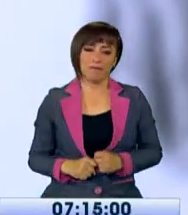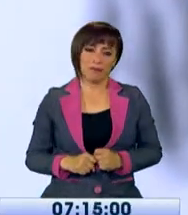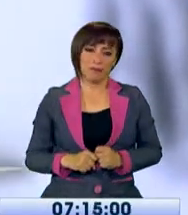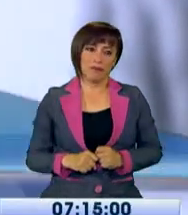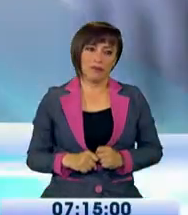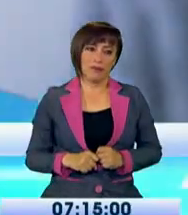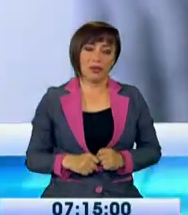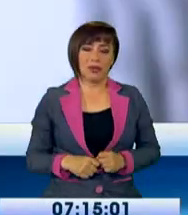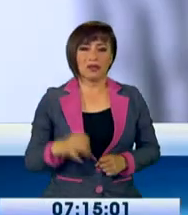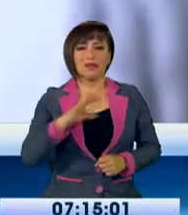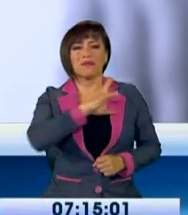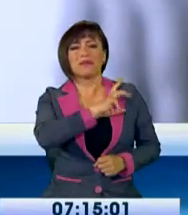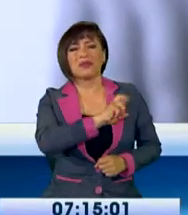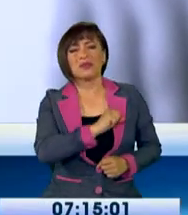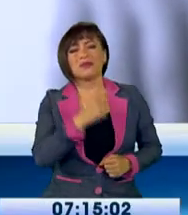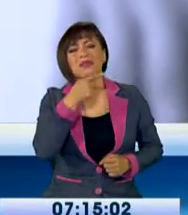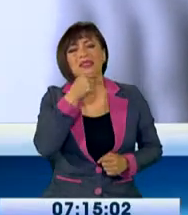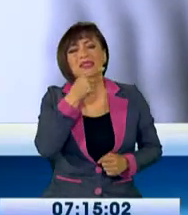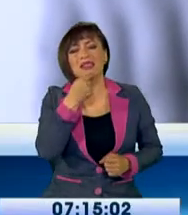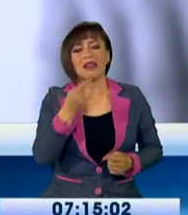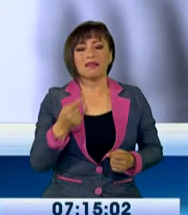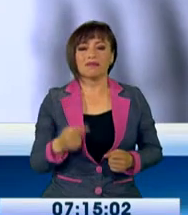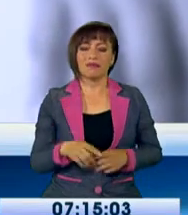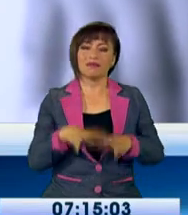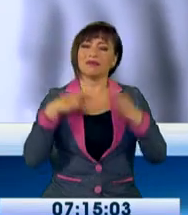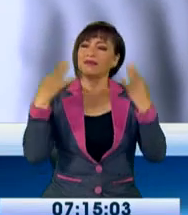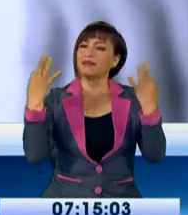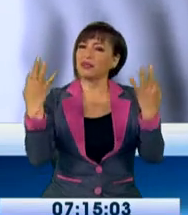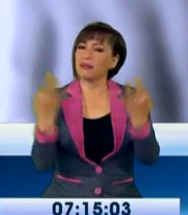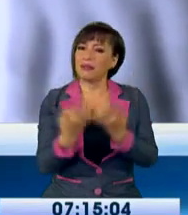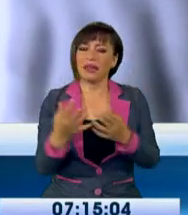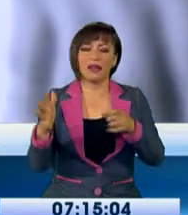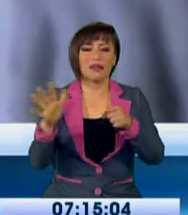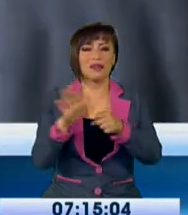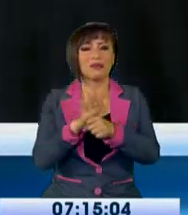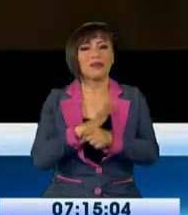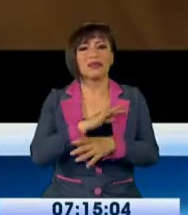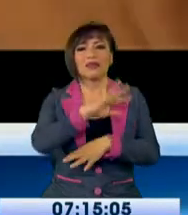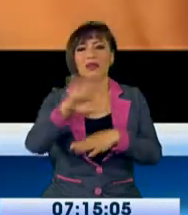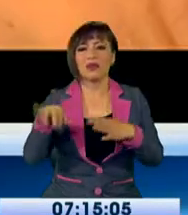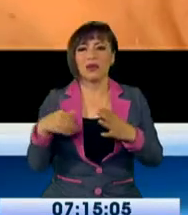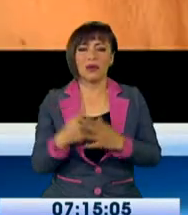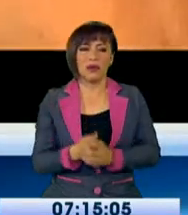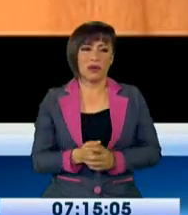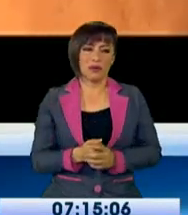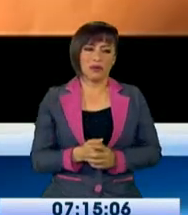a sufrir no solo a quien consume la droga, sino a toda su familia. Estar